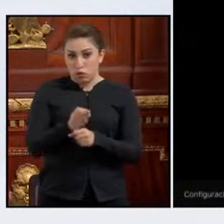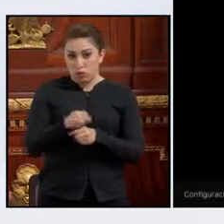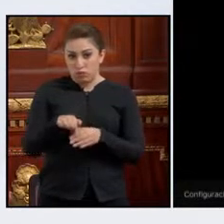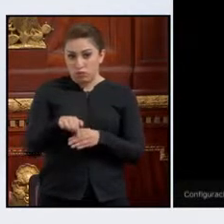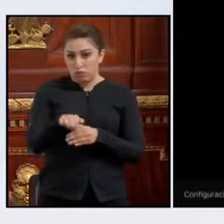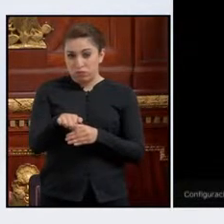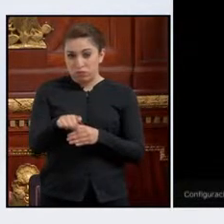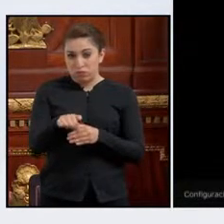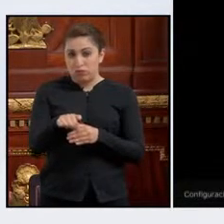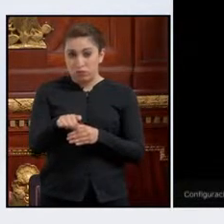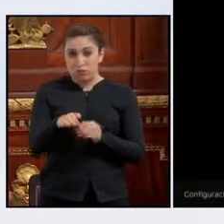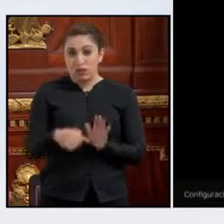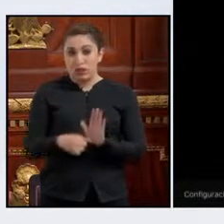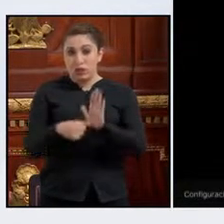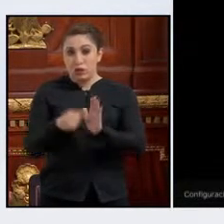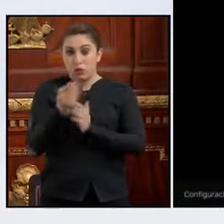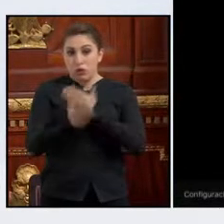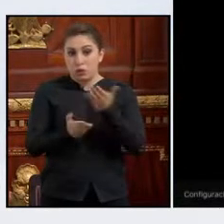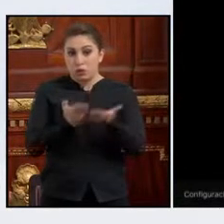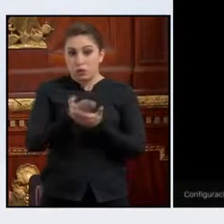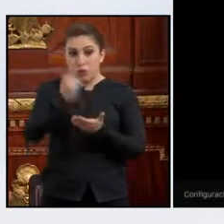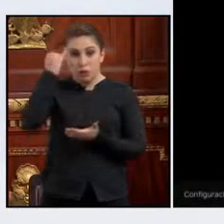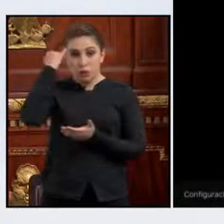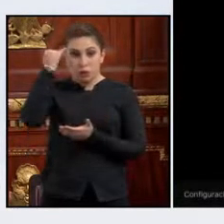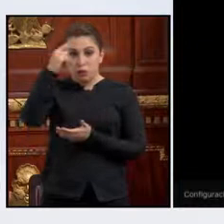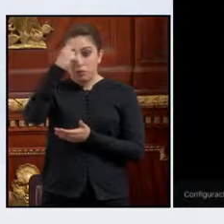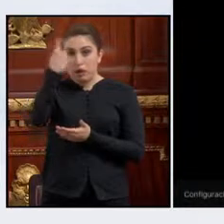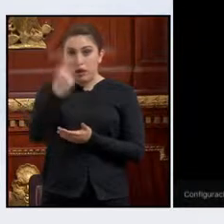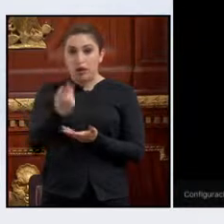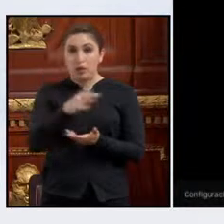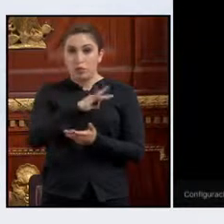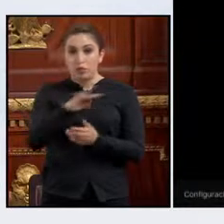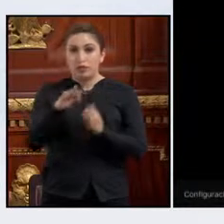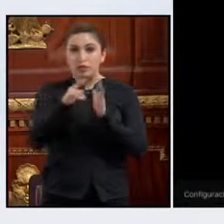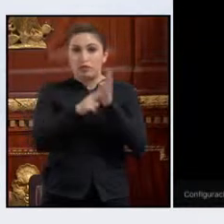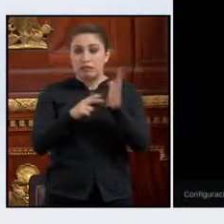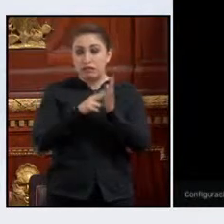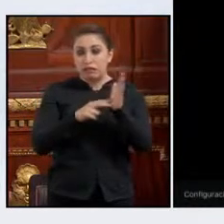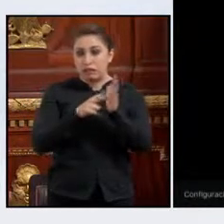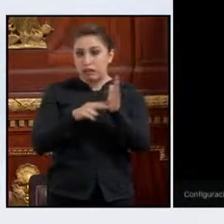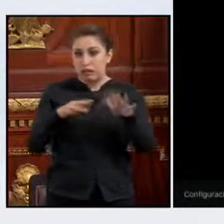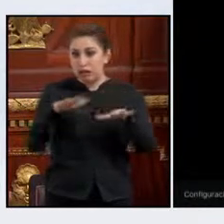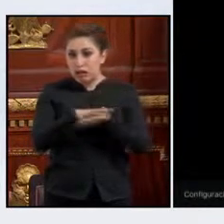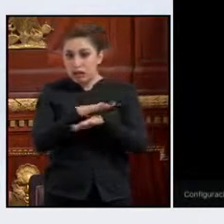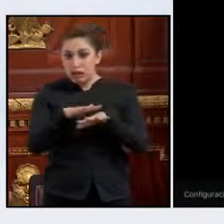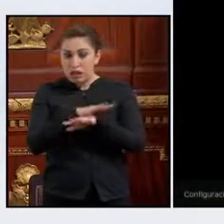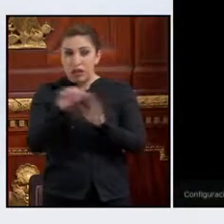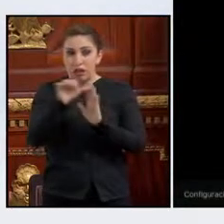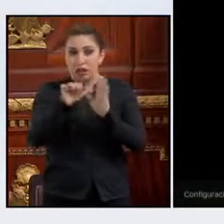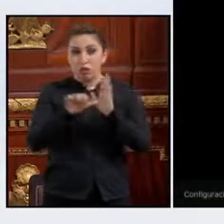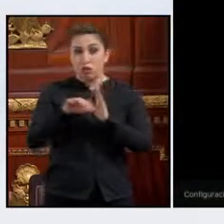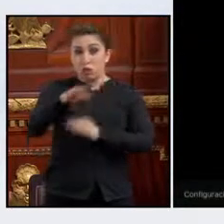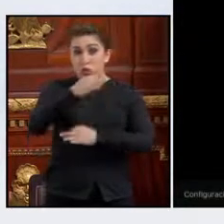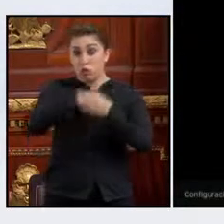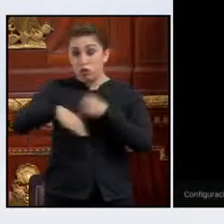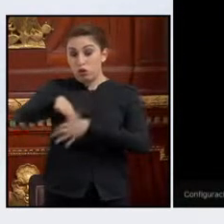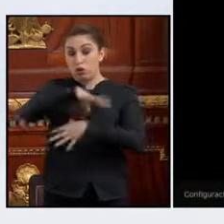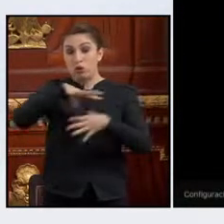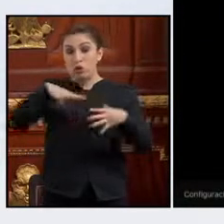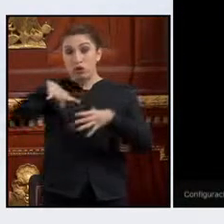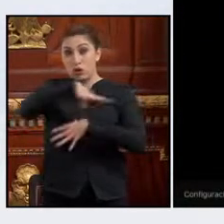una iniciativa precisamente para modificar los artículos respectivos a la Ley Orgánica para poder